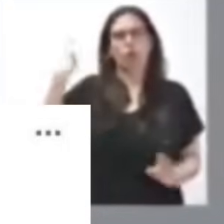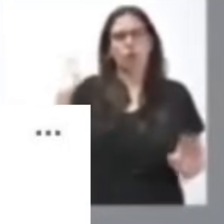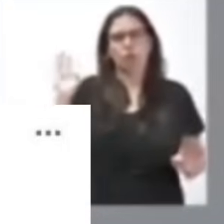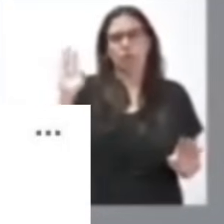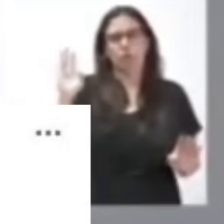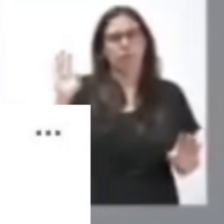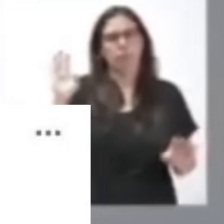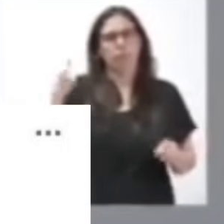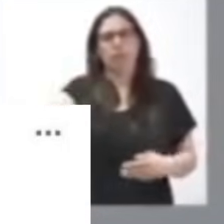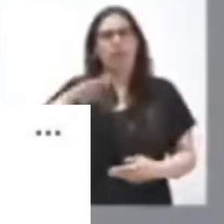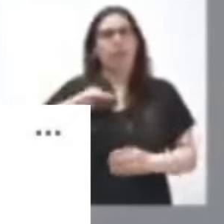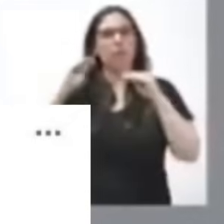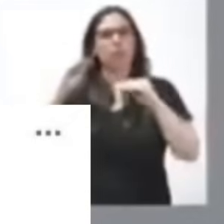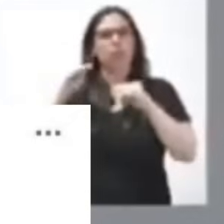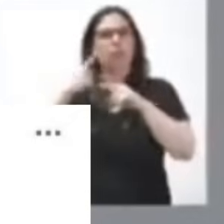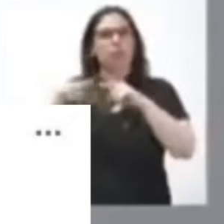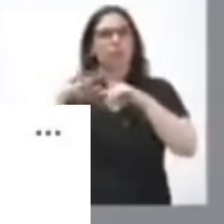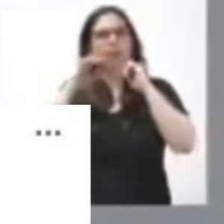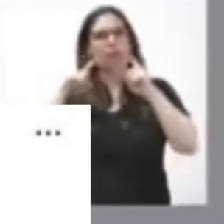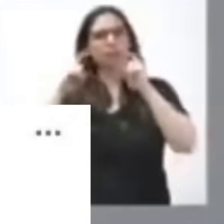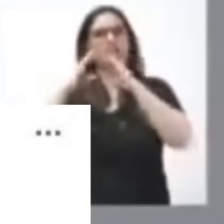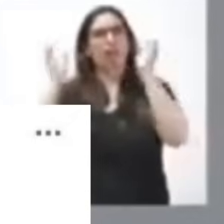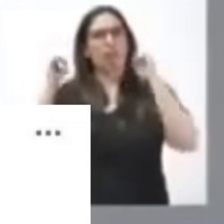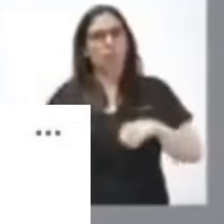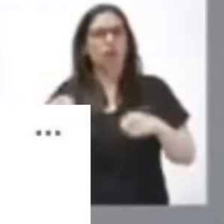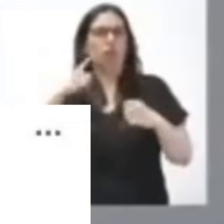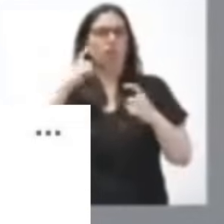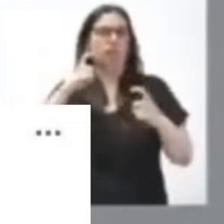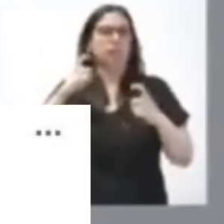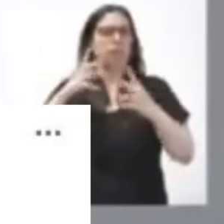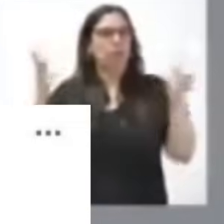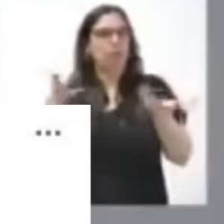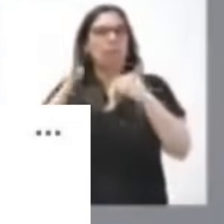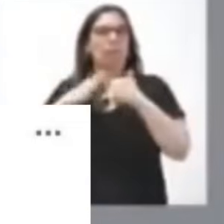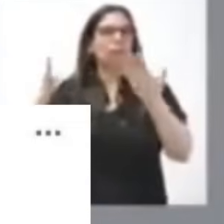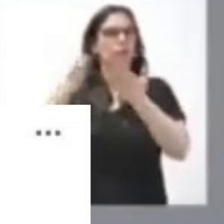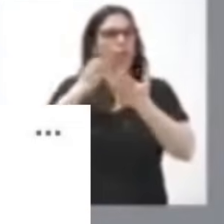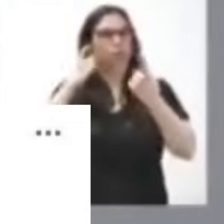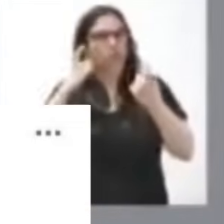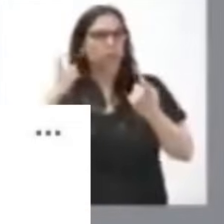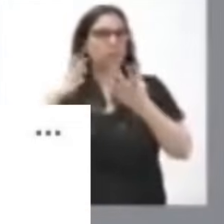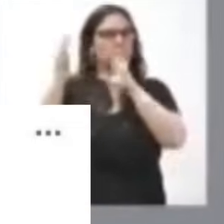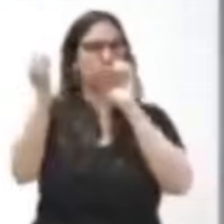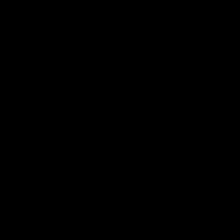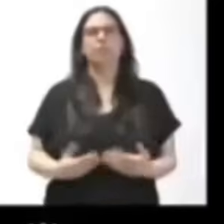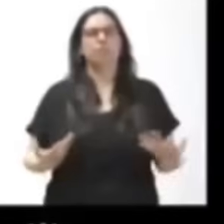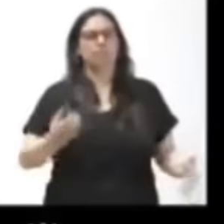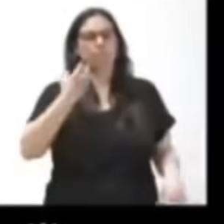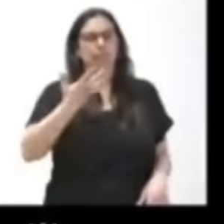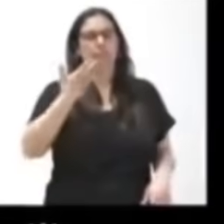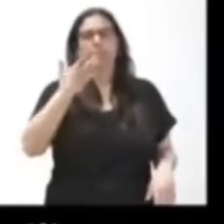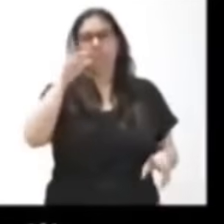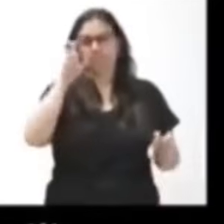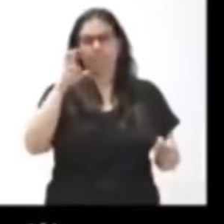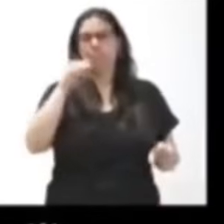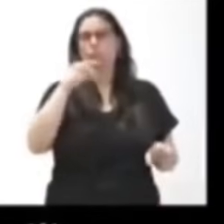tiene su capacidad de intentar llegar a acuerdos. Y yo animo a todos a que busquen las mejores fórmulas para llegar a acuerdos en el ámbito de Castilla y León. Y siguiendo con